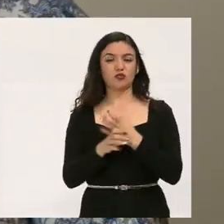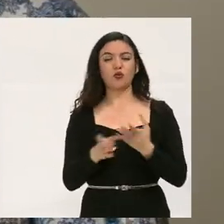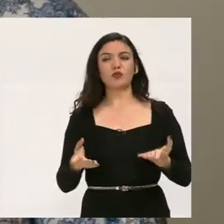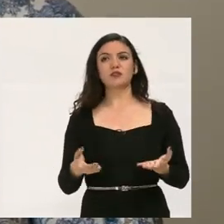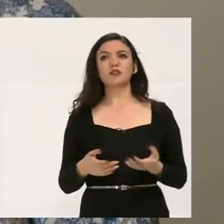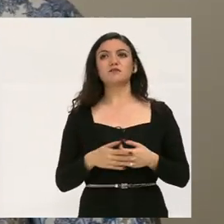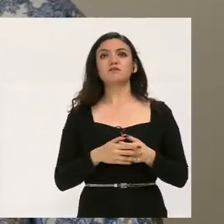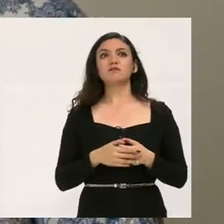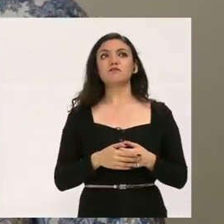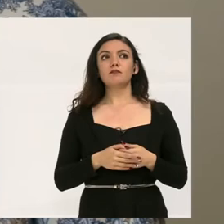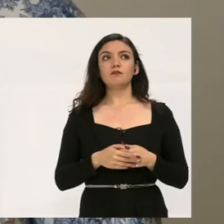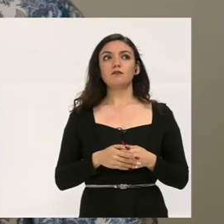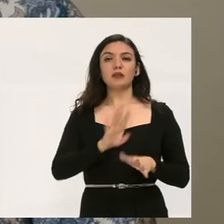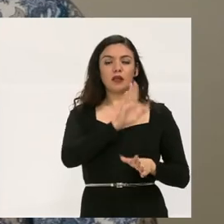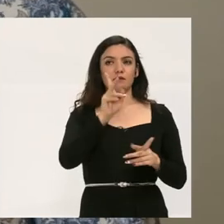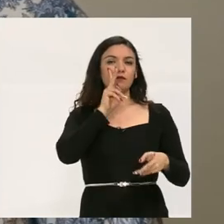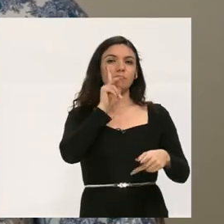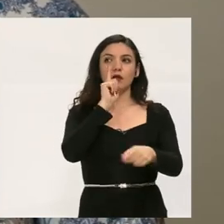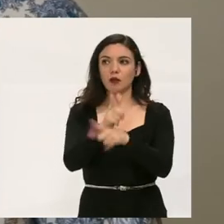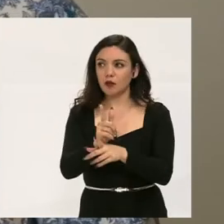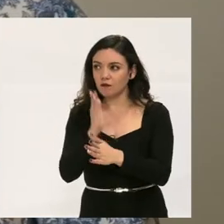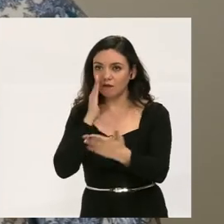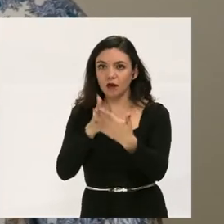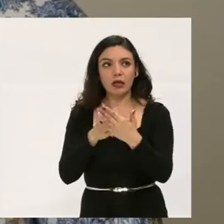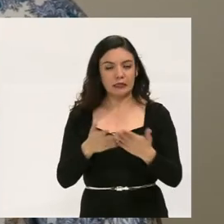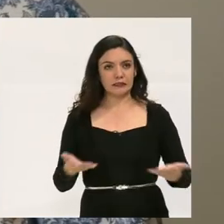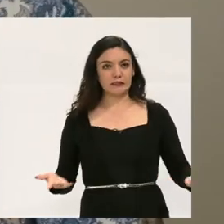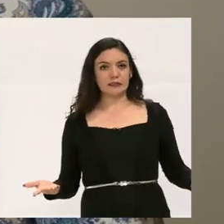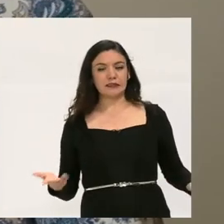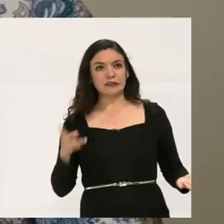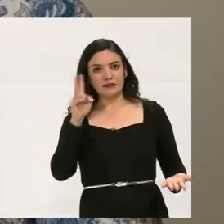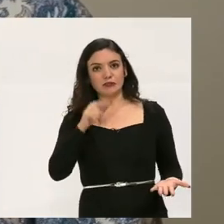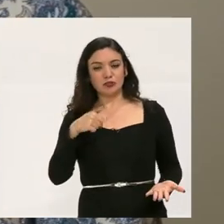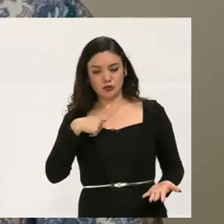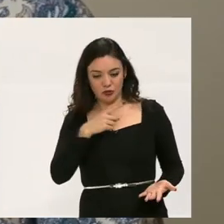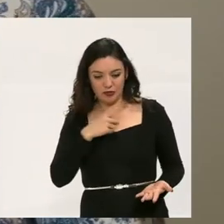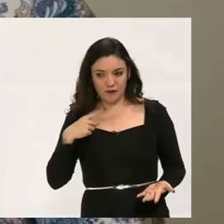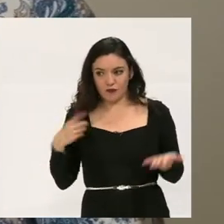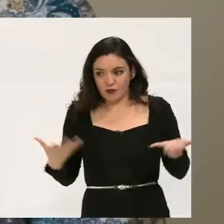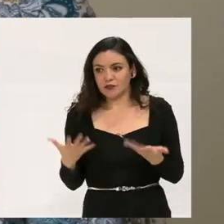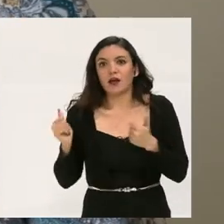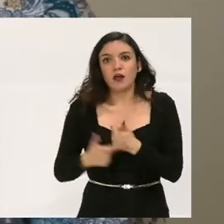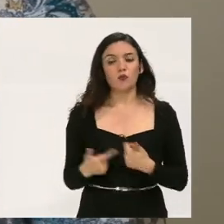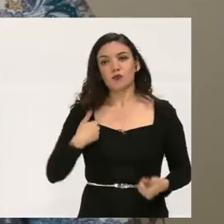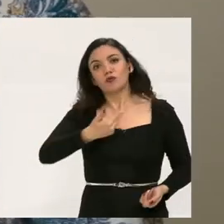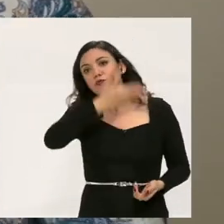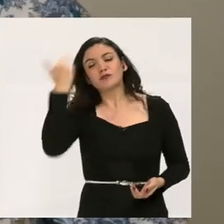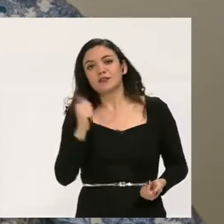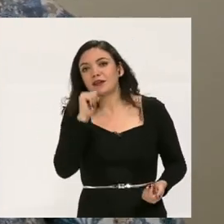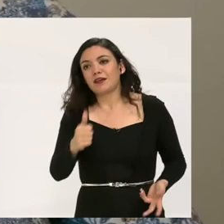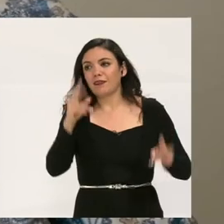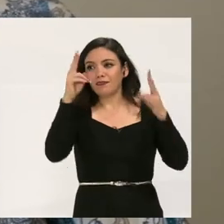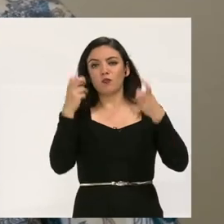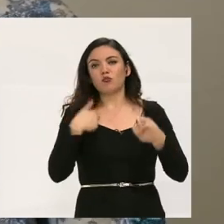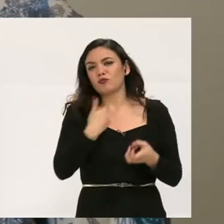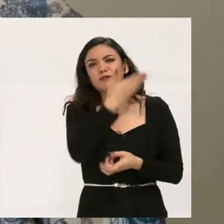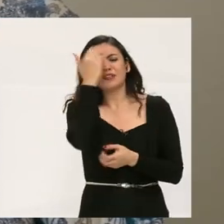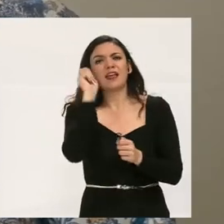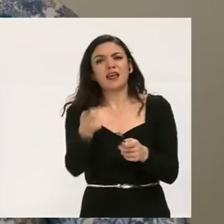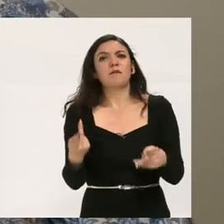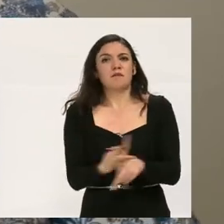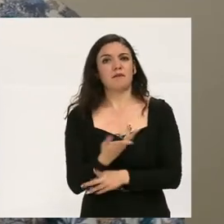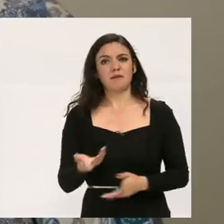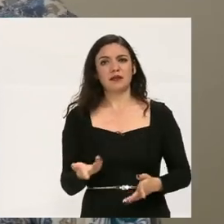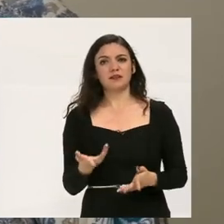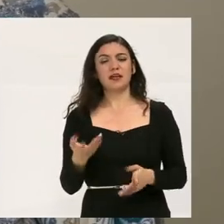algunos casos entonces ya te enfrentas al diagnóstico y dices usted tengo que hacer algo porque no sé nada del tema o sea